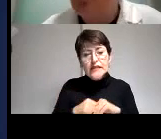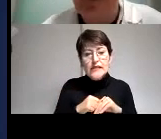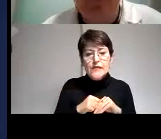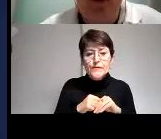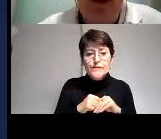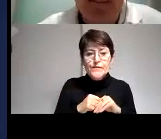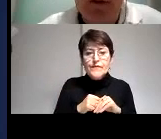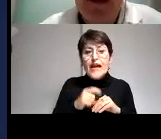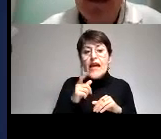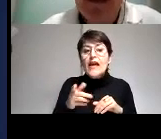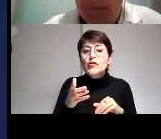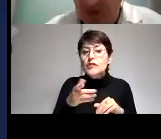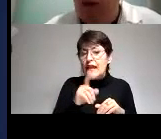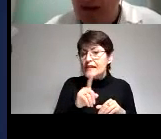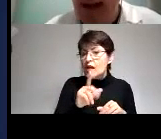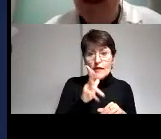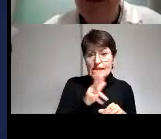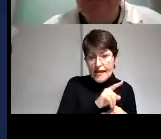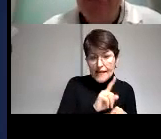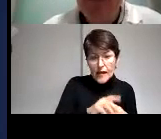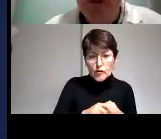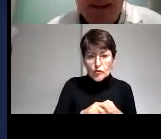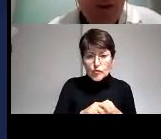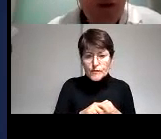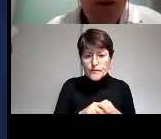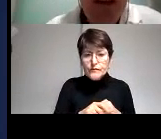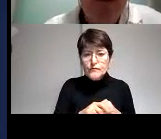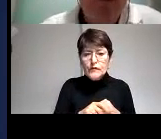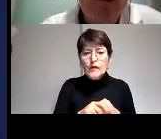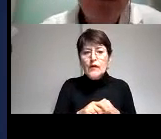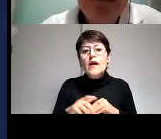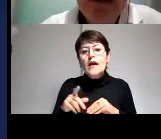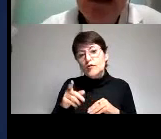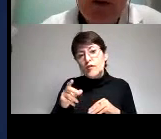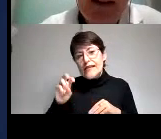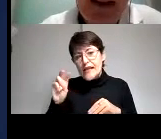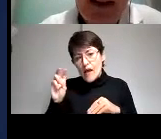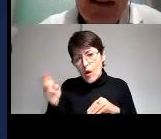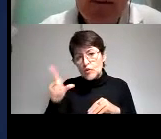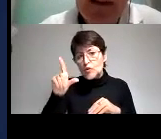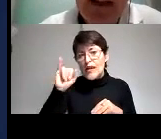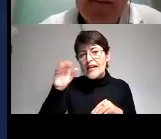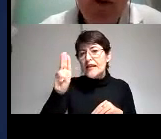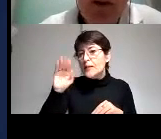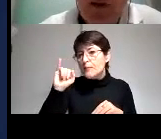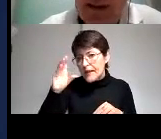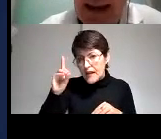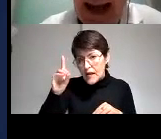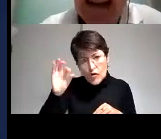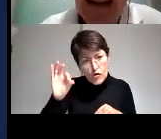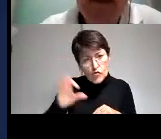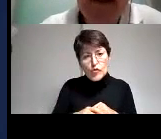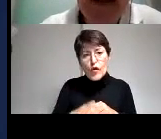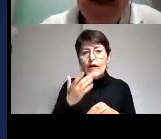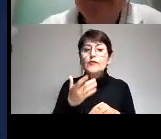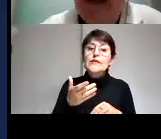en hidratos de carbono, por ejemplo. Las vamos a encontrar disueltas en otros lípidos, ¿no? Recordar que las vitaminas liposolubles son la